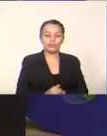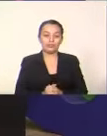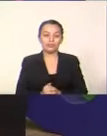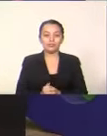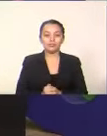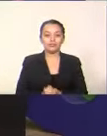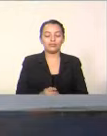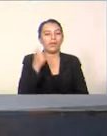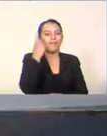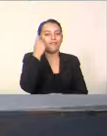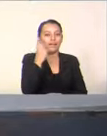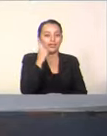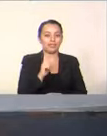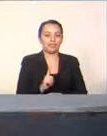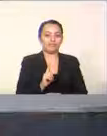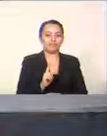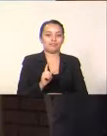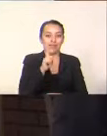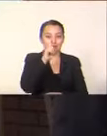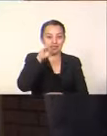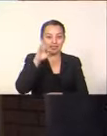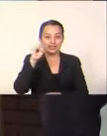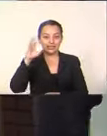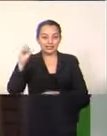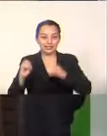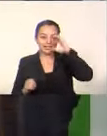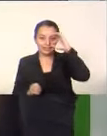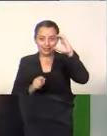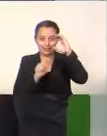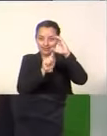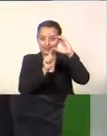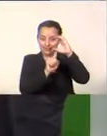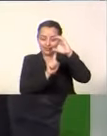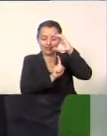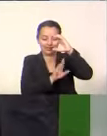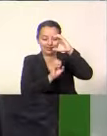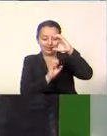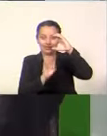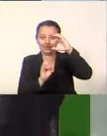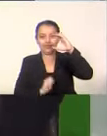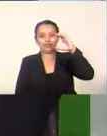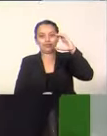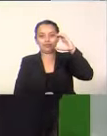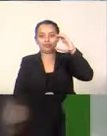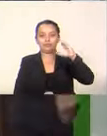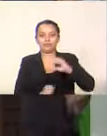paso. Restar en las centenas. Ahora 3 sí. Menos 1. Ahora no hay ningún problema. Le quito 1 y ¿cuánto me